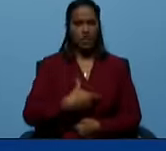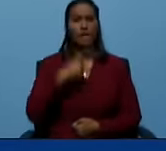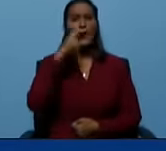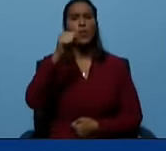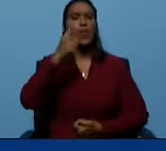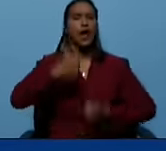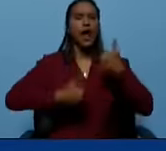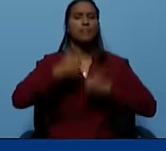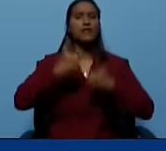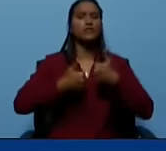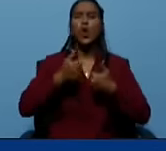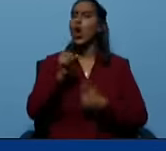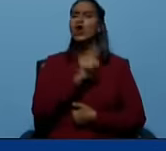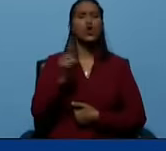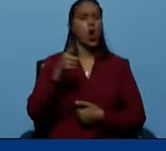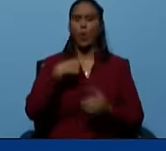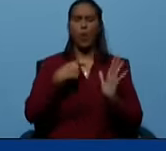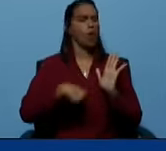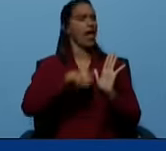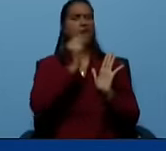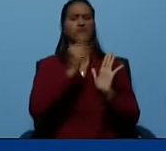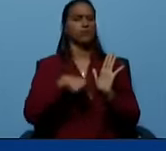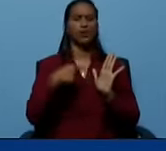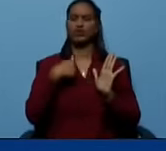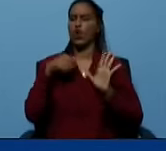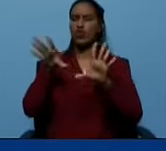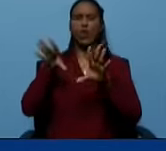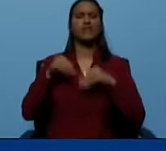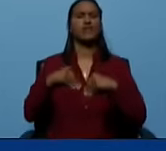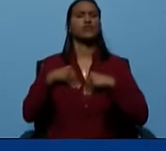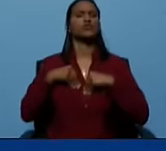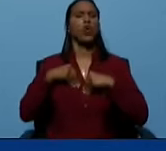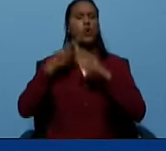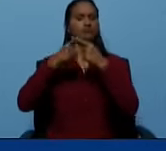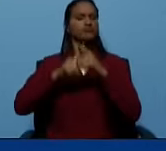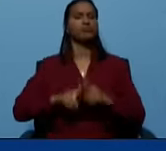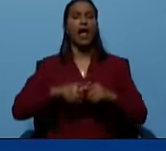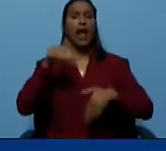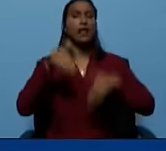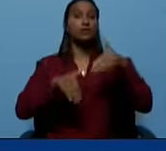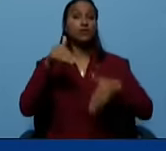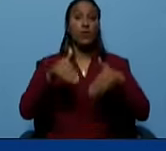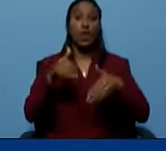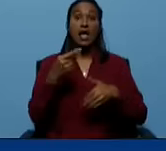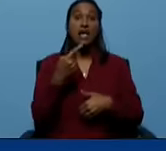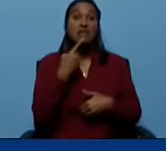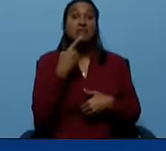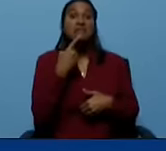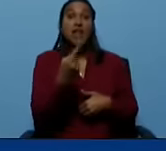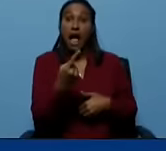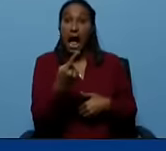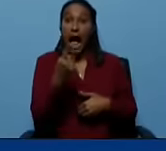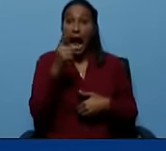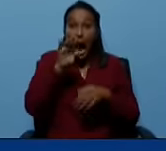al CNE y dice que no va a firmar el documento de reconocimiento de elecciones? ¿Qué hubieran dicho en el mundo? ¿No hubiera sido una gran